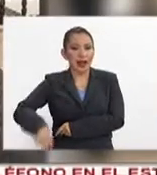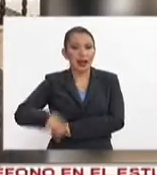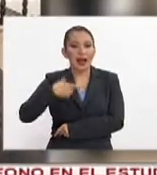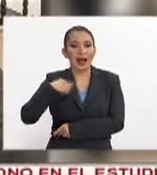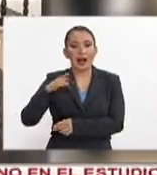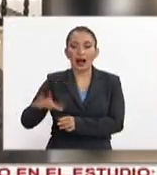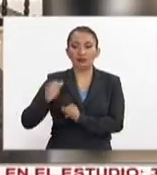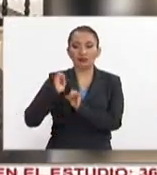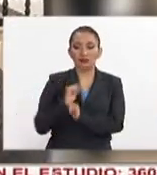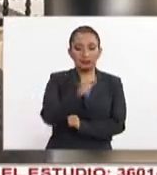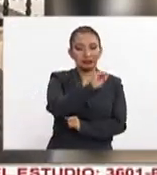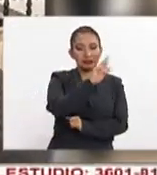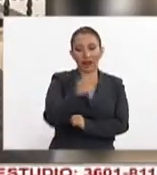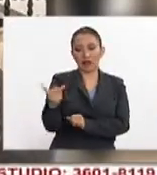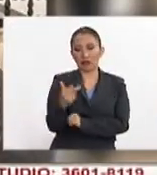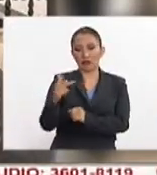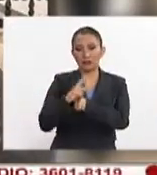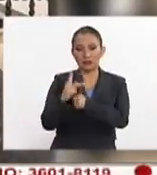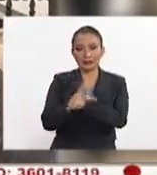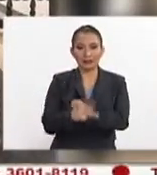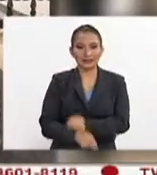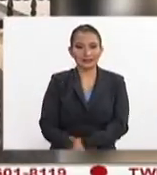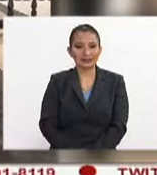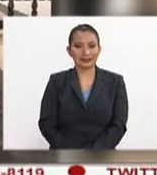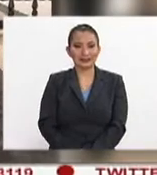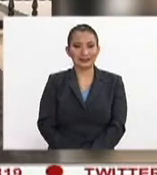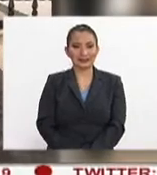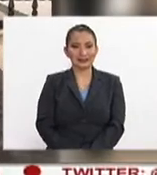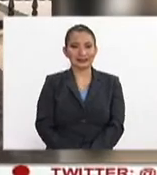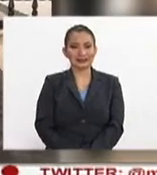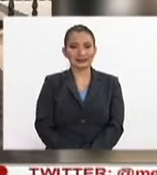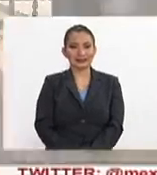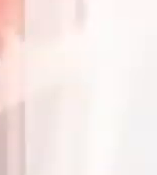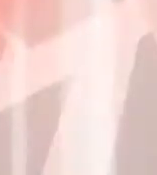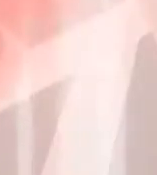entre las cancillerías de los dos países.